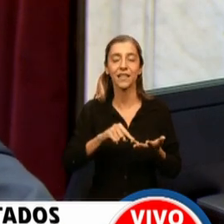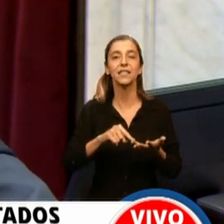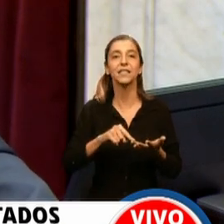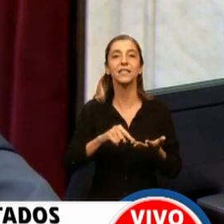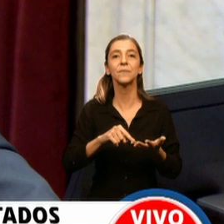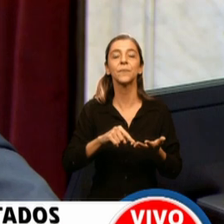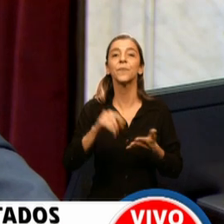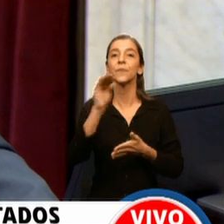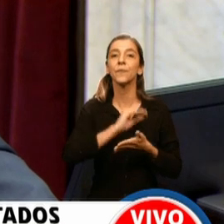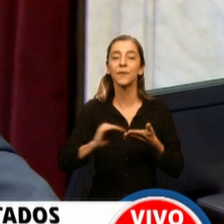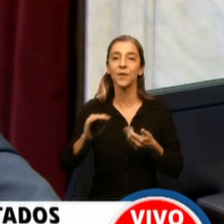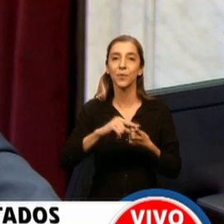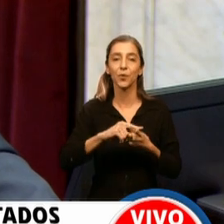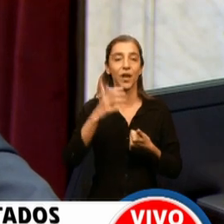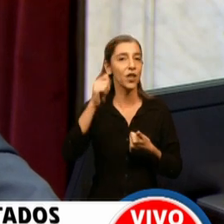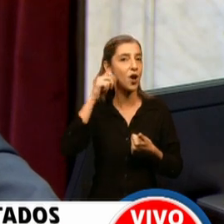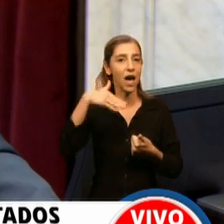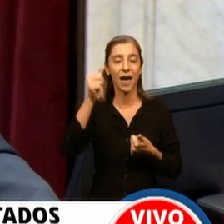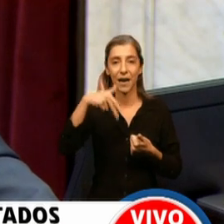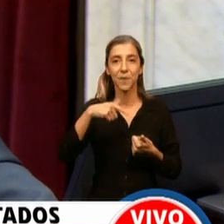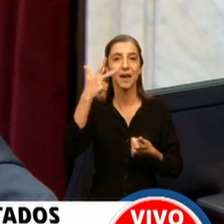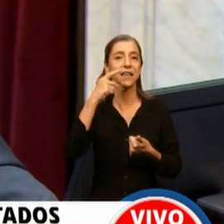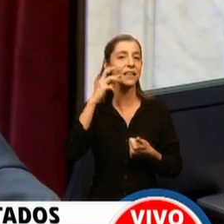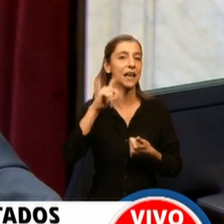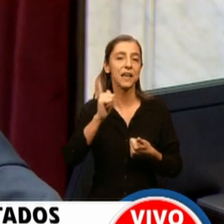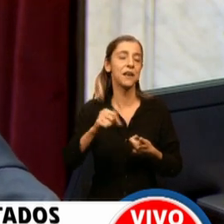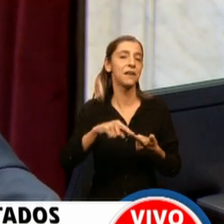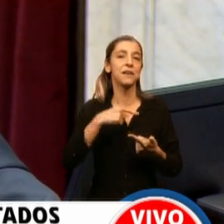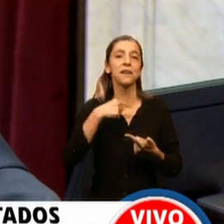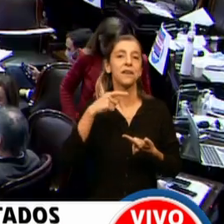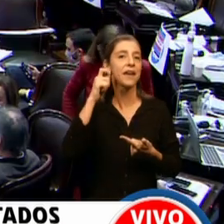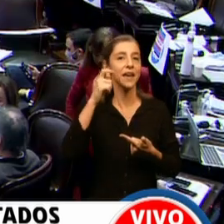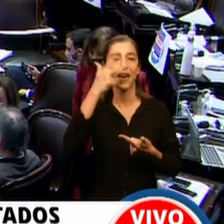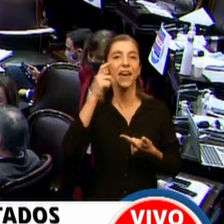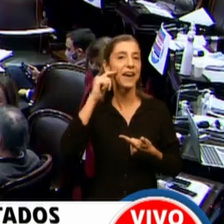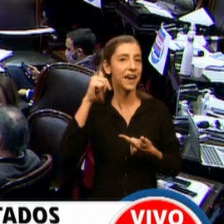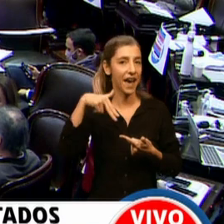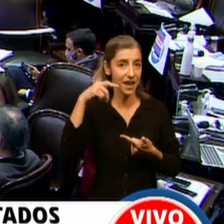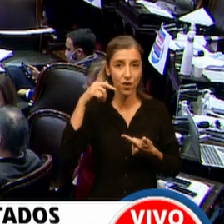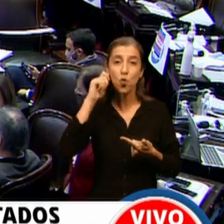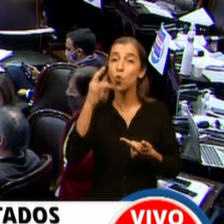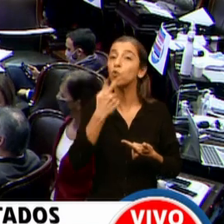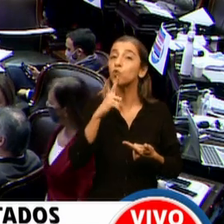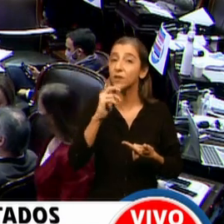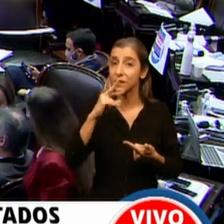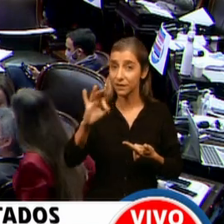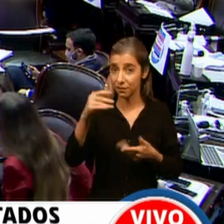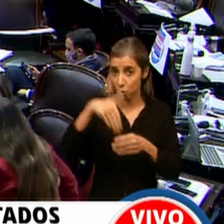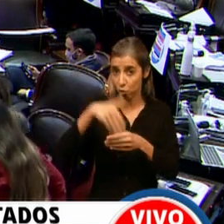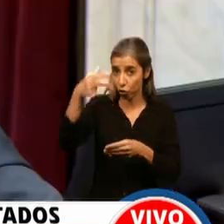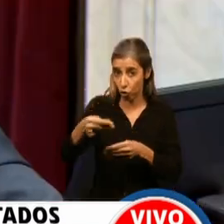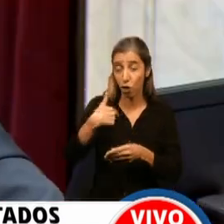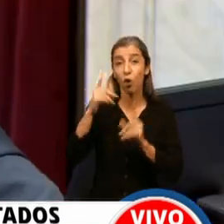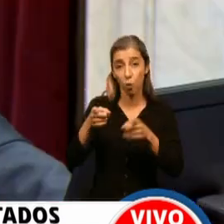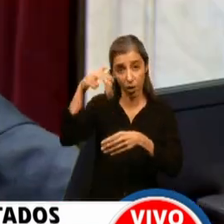diputado manita y diputado heim gustavo usted vota negativo y